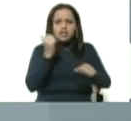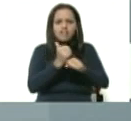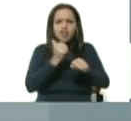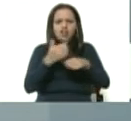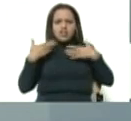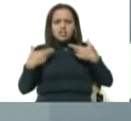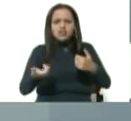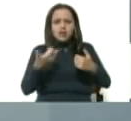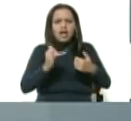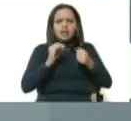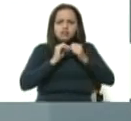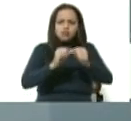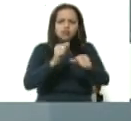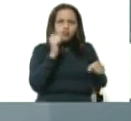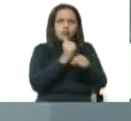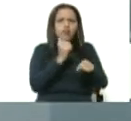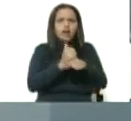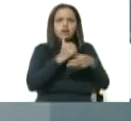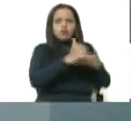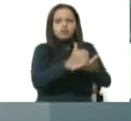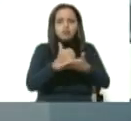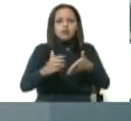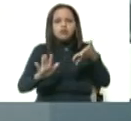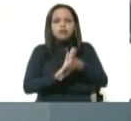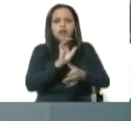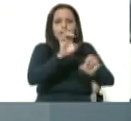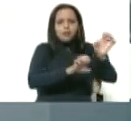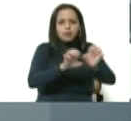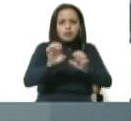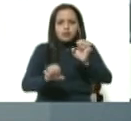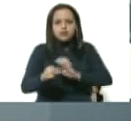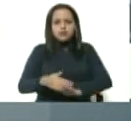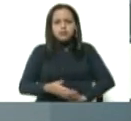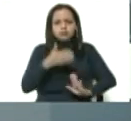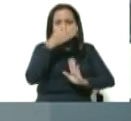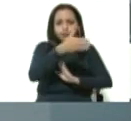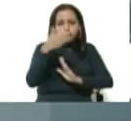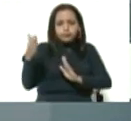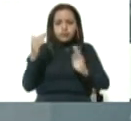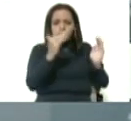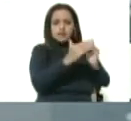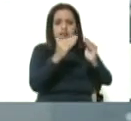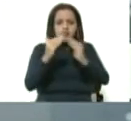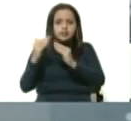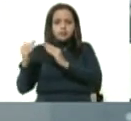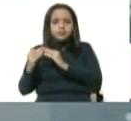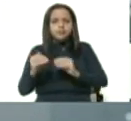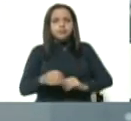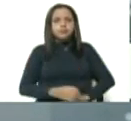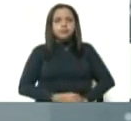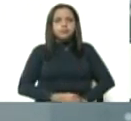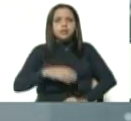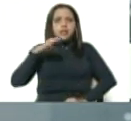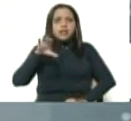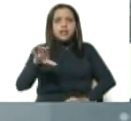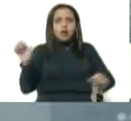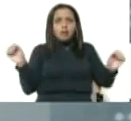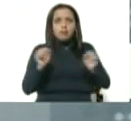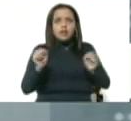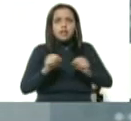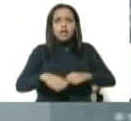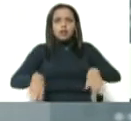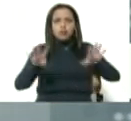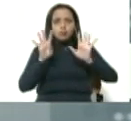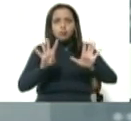que han estado trabajando y colaborando en el despistaje masivo casa por casa. En el estado de Mérida reportamos